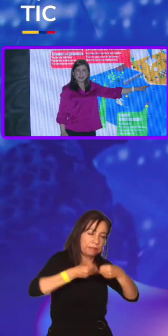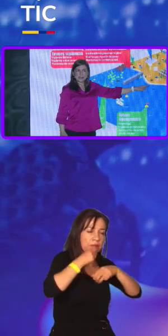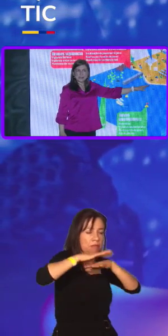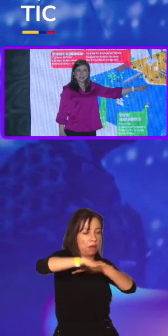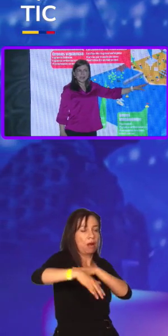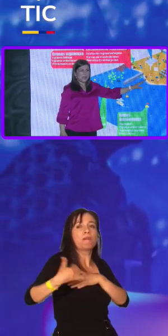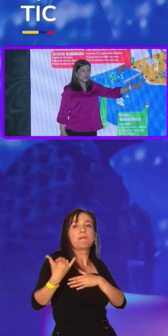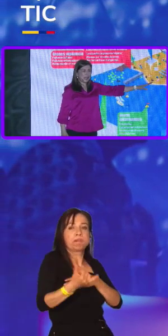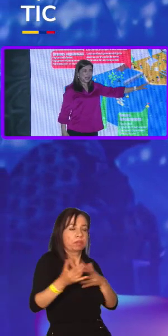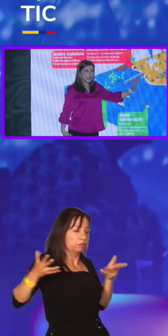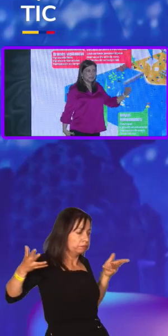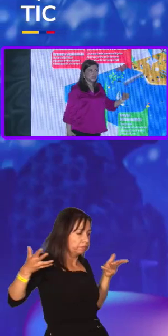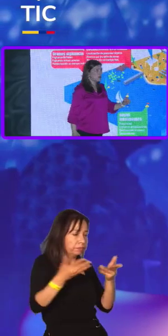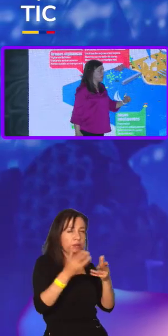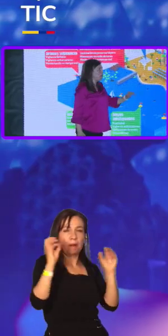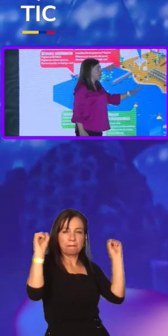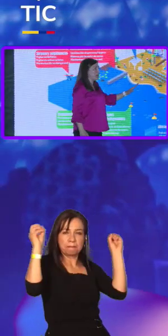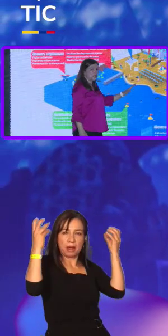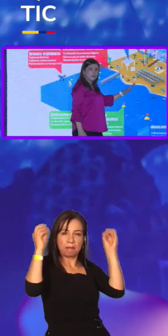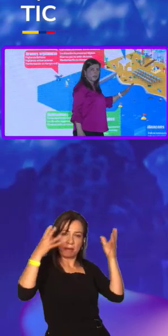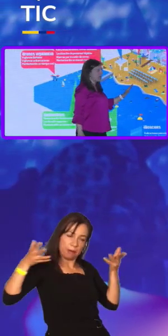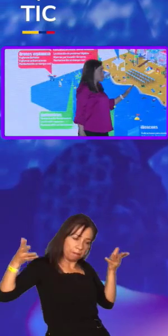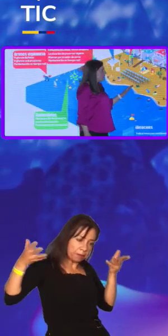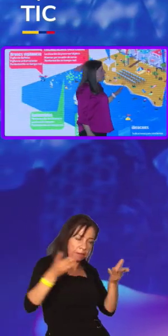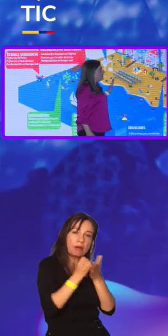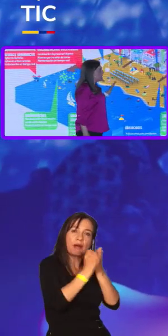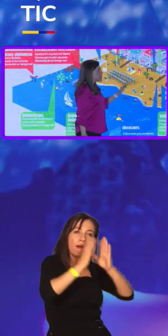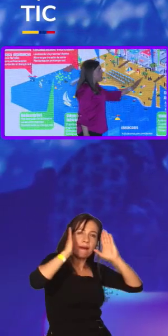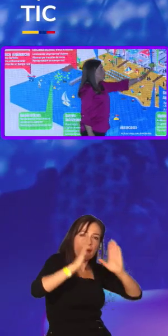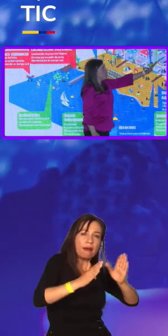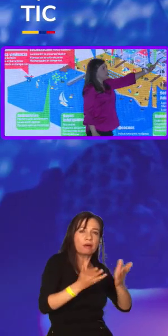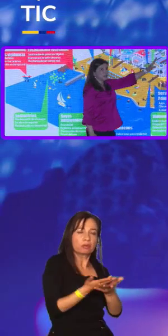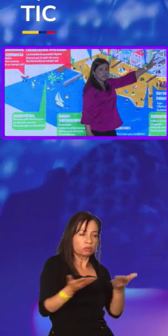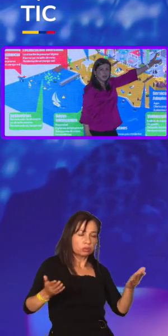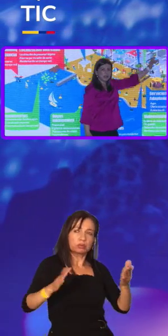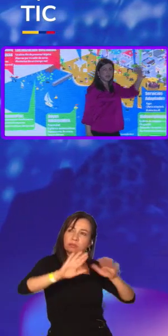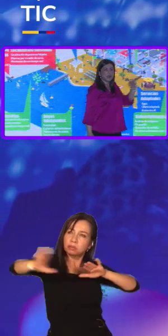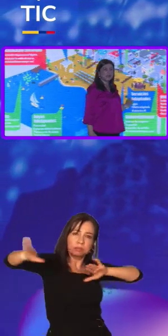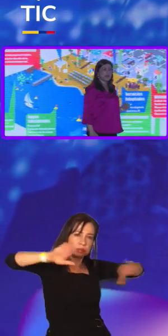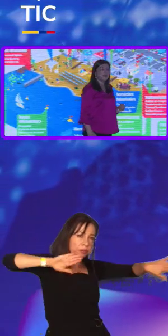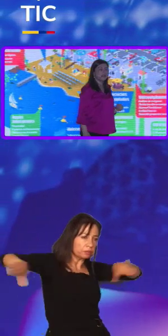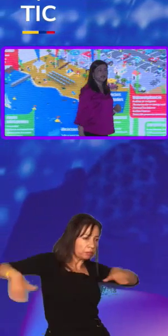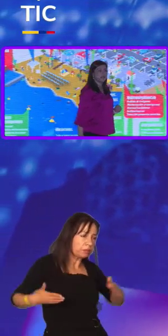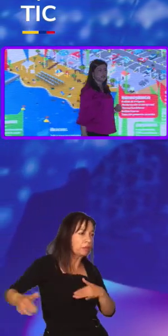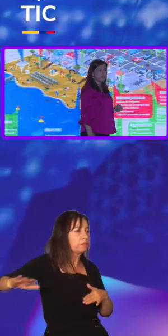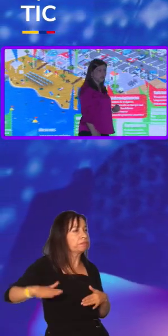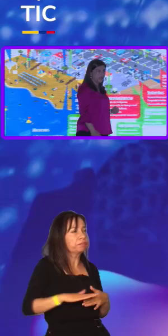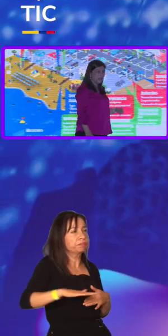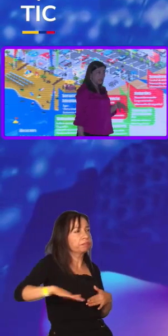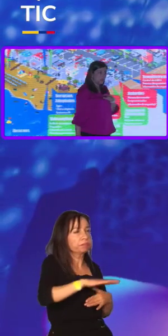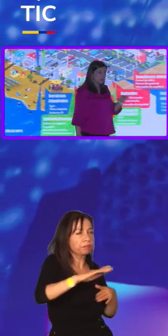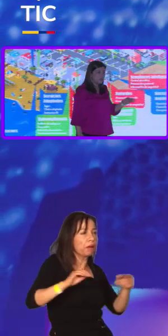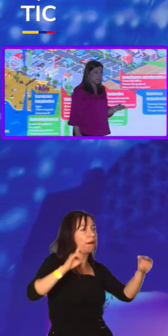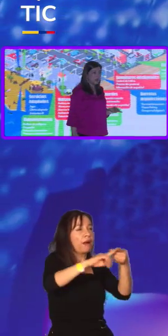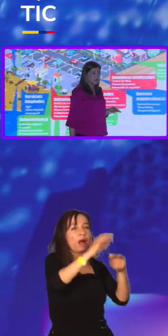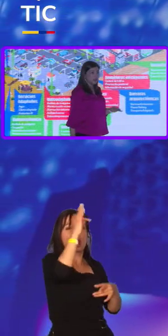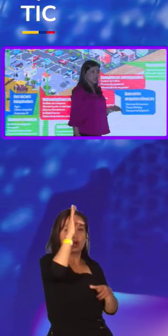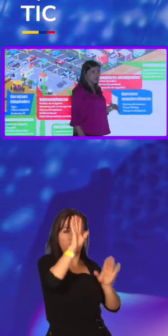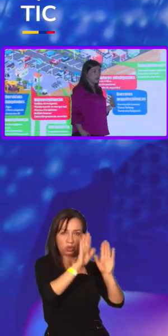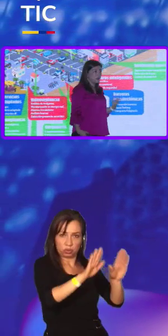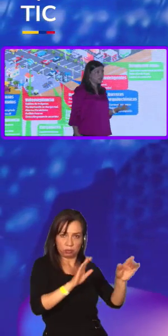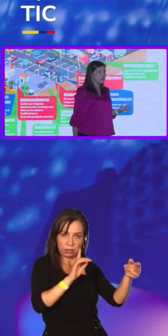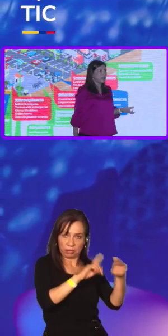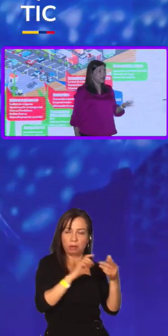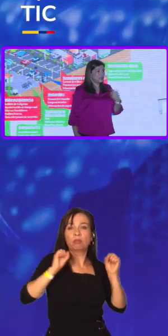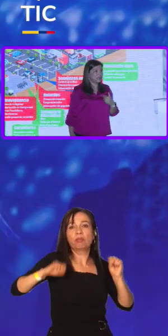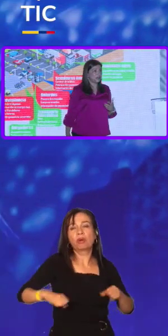está el servicio de emergencias y tenga la atención inmediata de primera mano, despejemos las rutas para que pueda llegar inmediatamente al hospital. Todo ese tipo